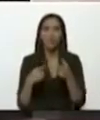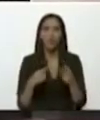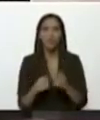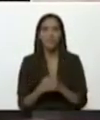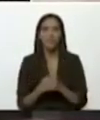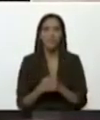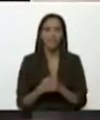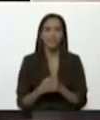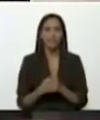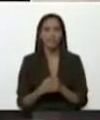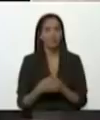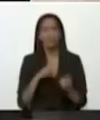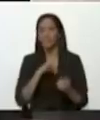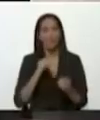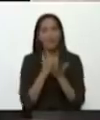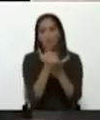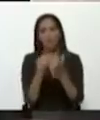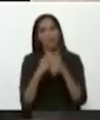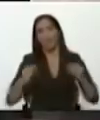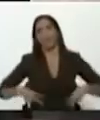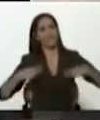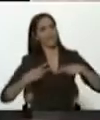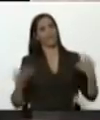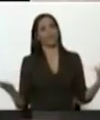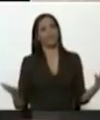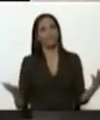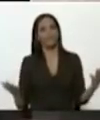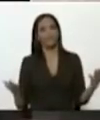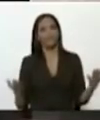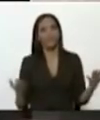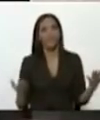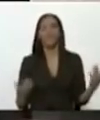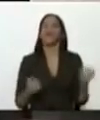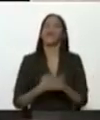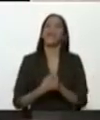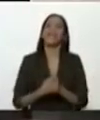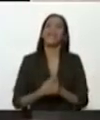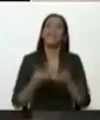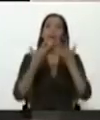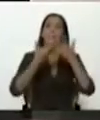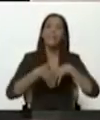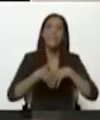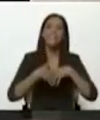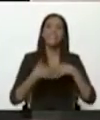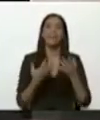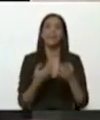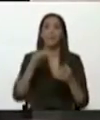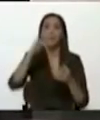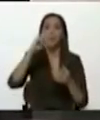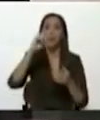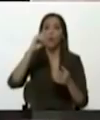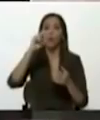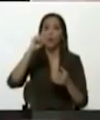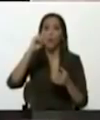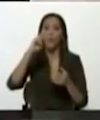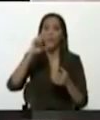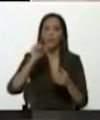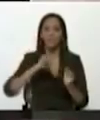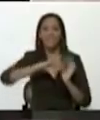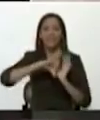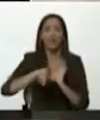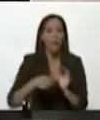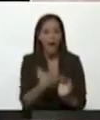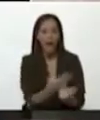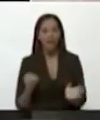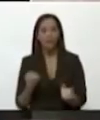te vamos a servir para toda la vida. El caso de Monómero, se la robaron, se la paliaron.